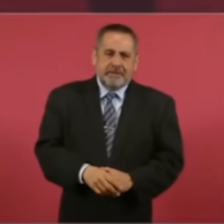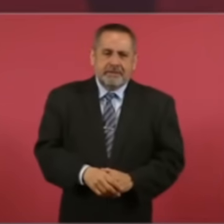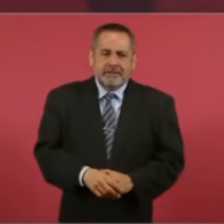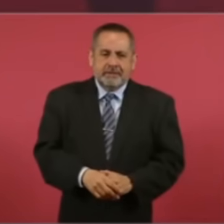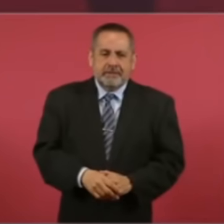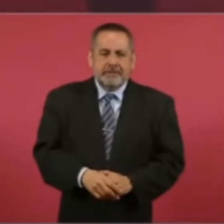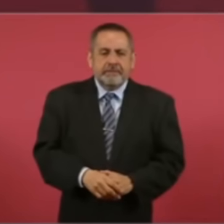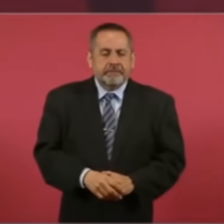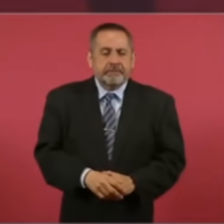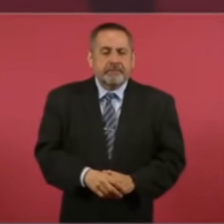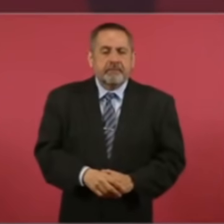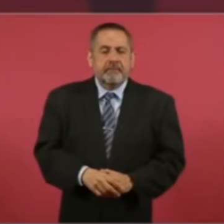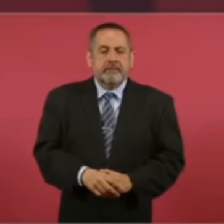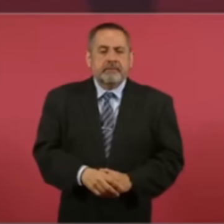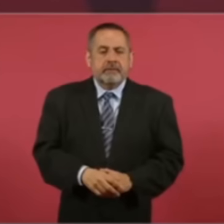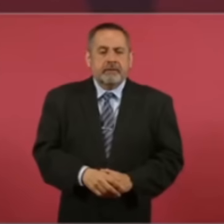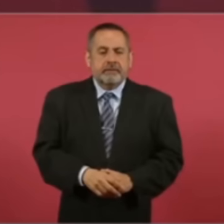pero